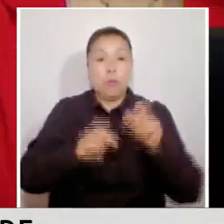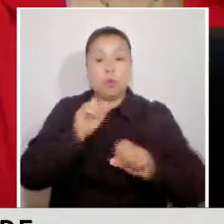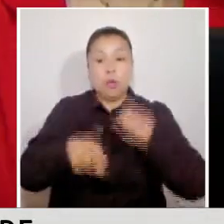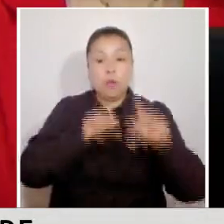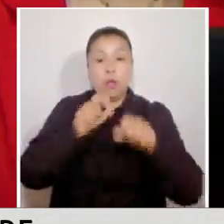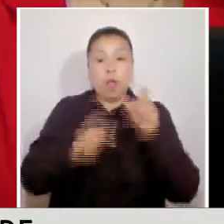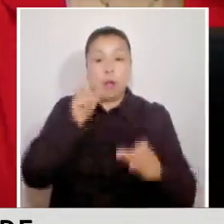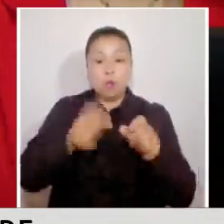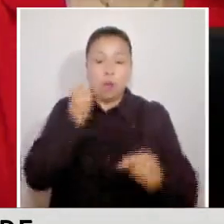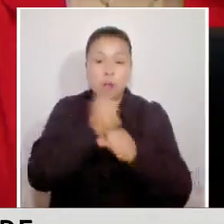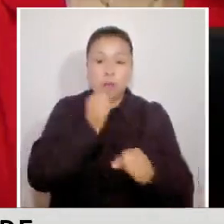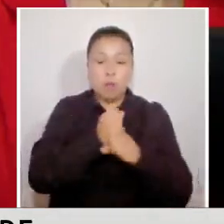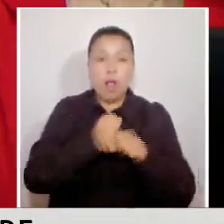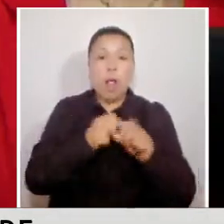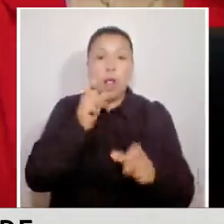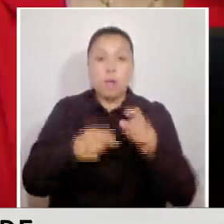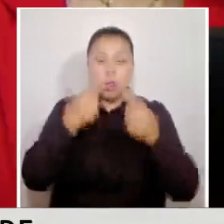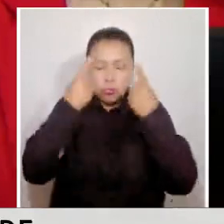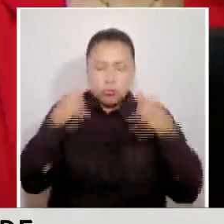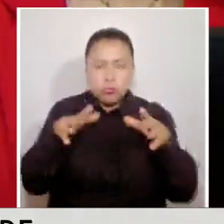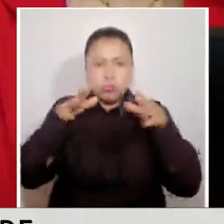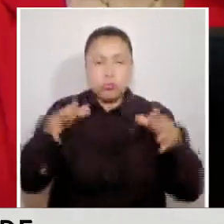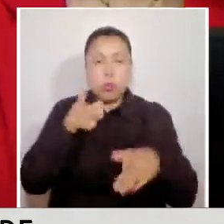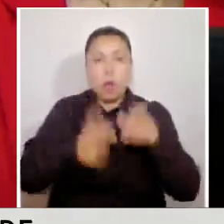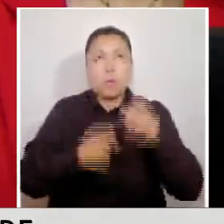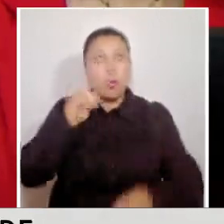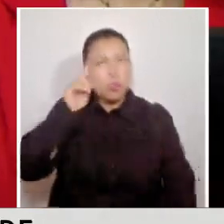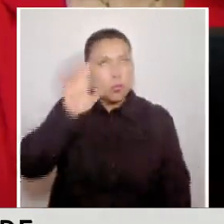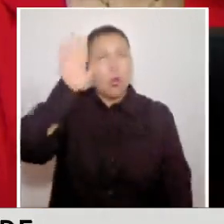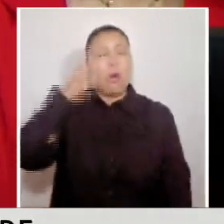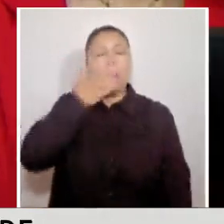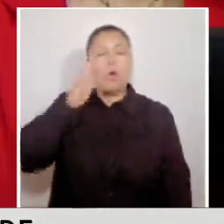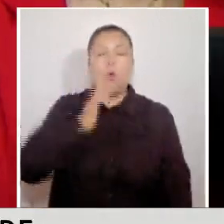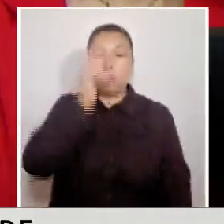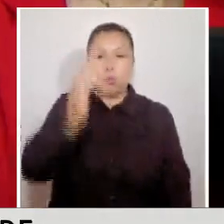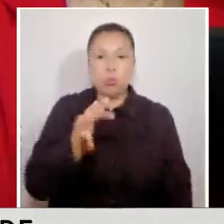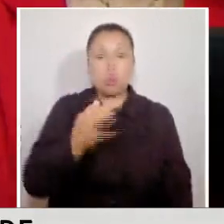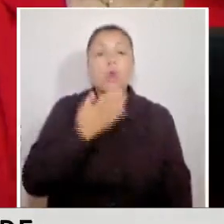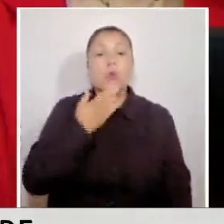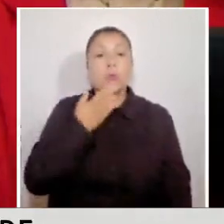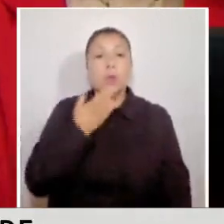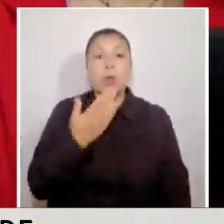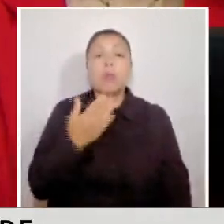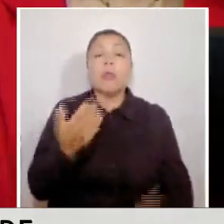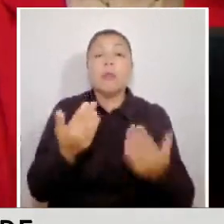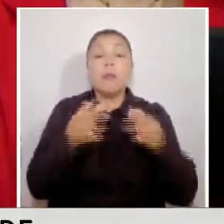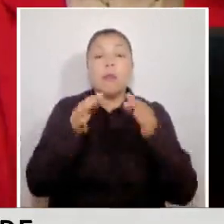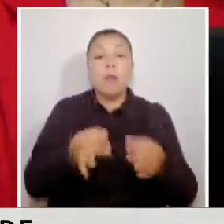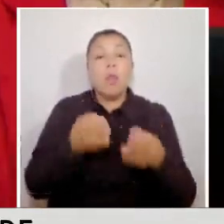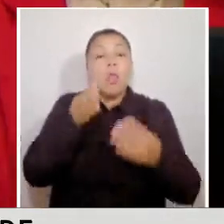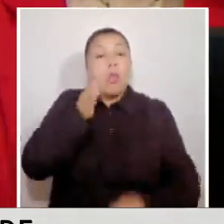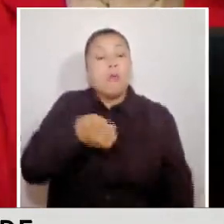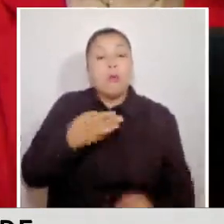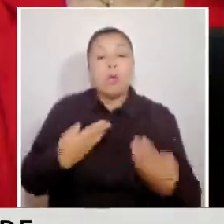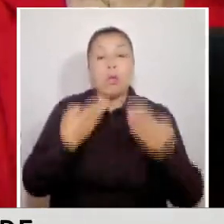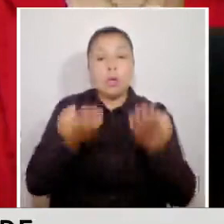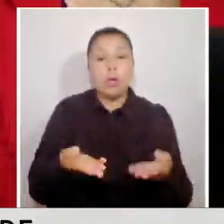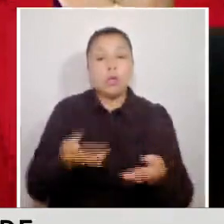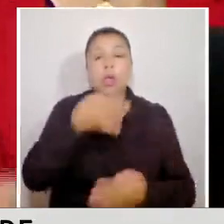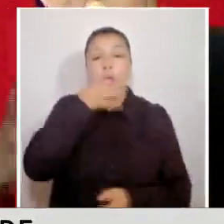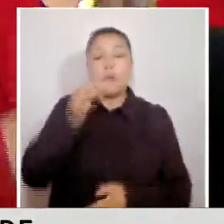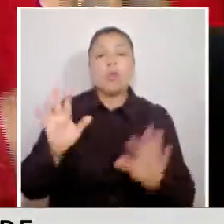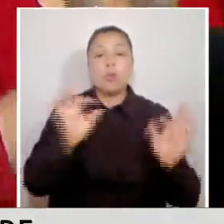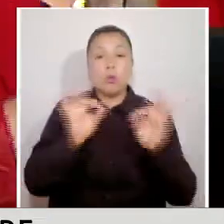trabajadora la gente de esfuerzo la gente que sueña con un futuro mejor también requiere seguridad y debemos otorgarse he dicho señora